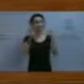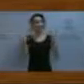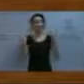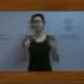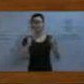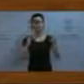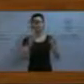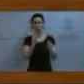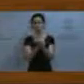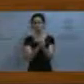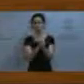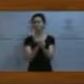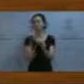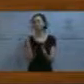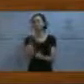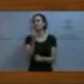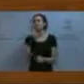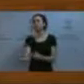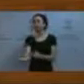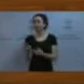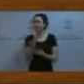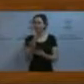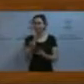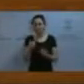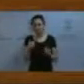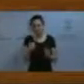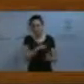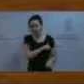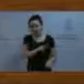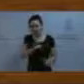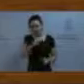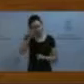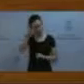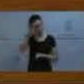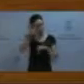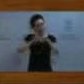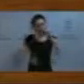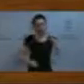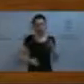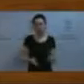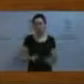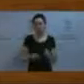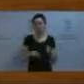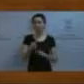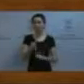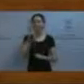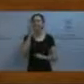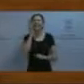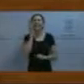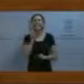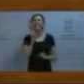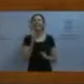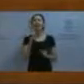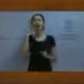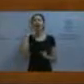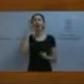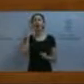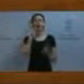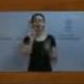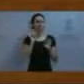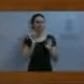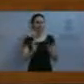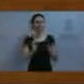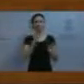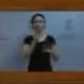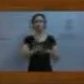pasada. Yo, la verdad es que me quedo asombrado, ¿no? Porque al día siguiente la consejera sale diciendo que ella es la que